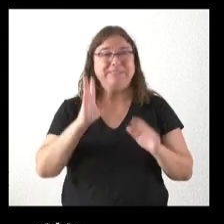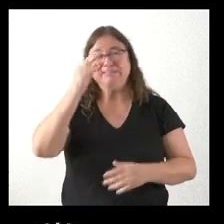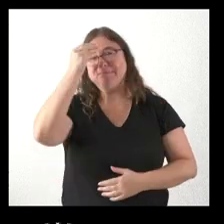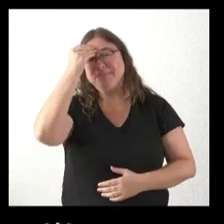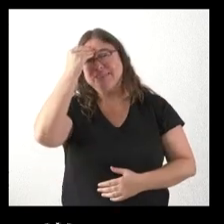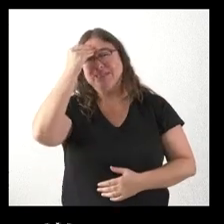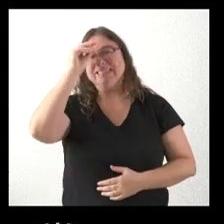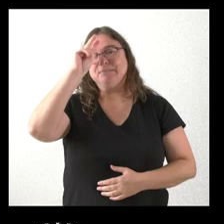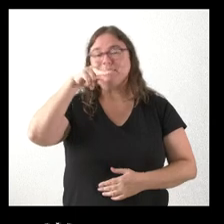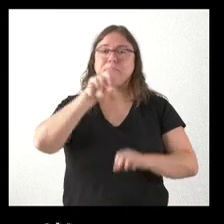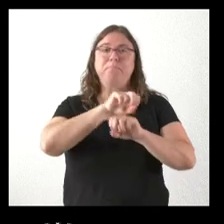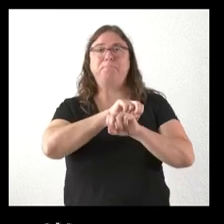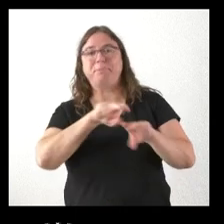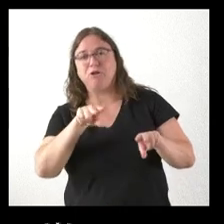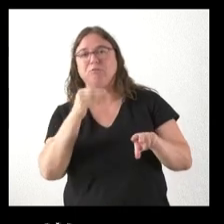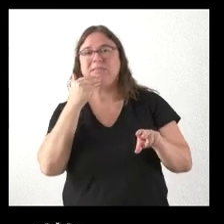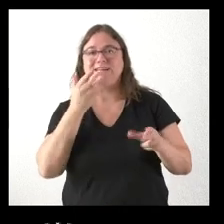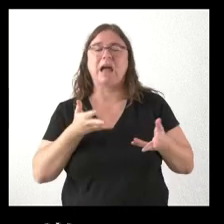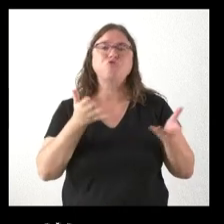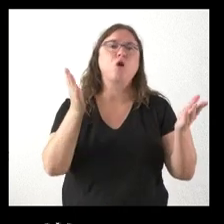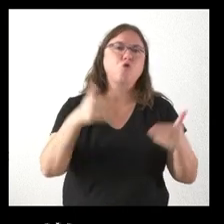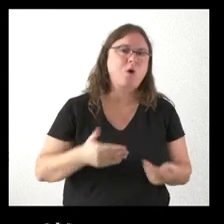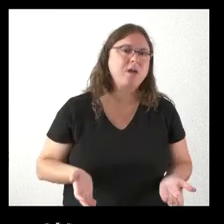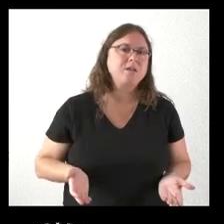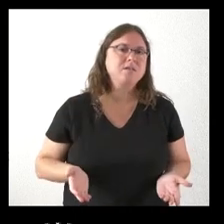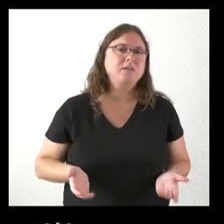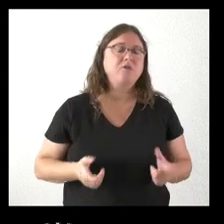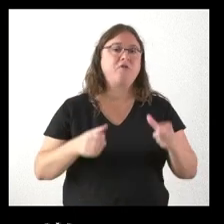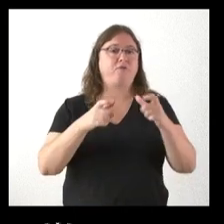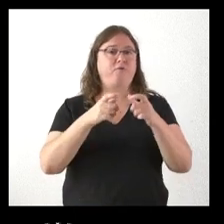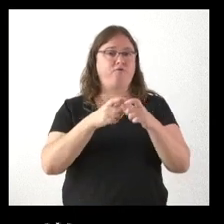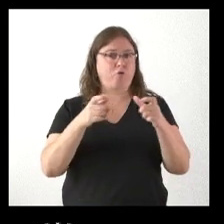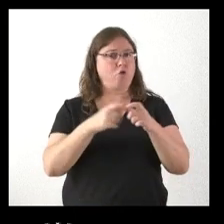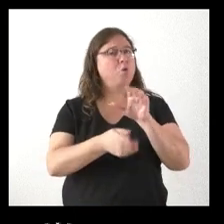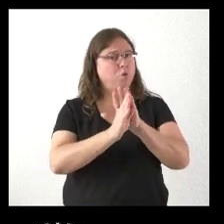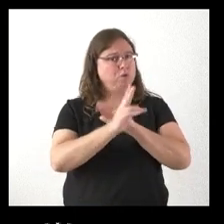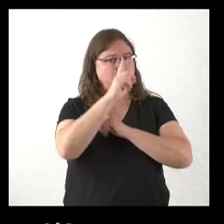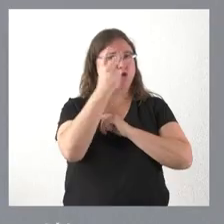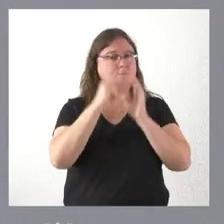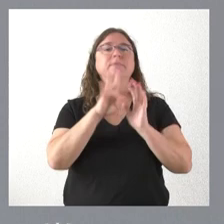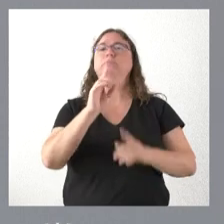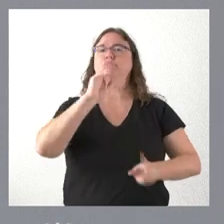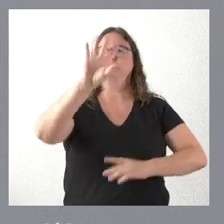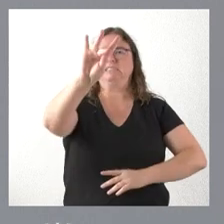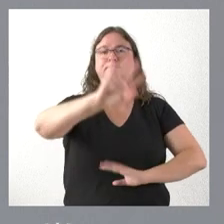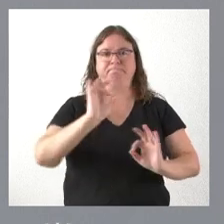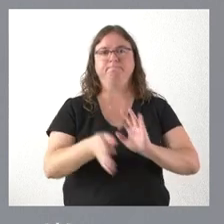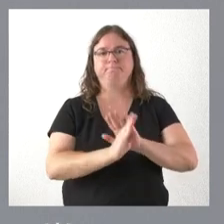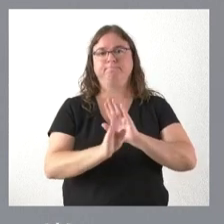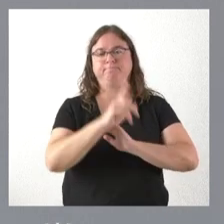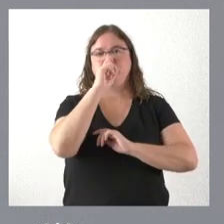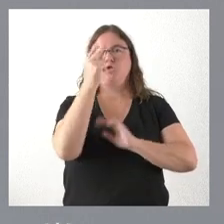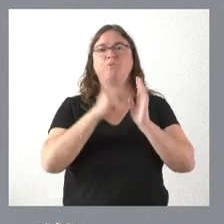que sería aún peor sin este tipo de ayudas del Bono se mantendrá en 2024 sí Lo mantendremos